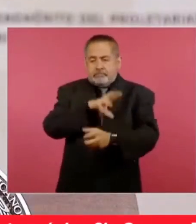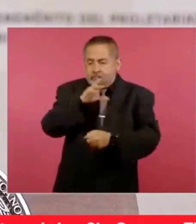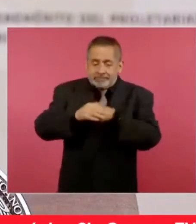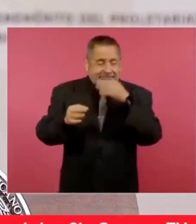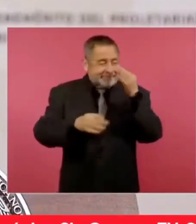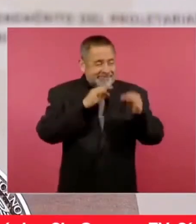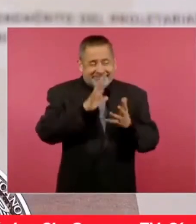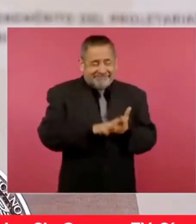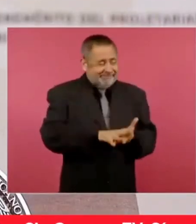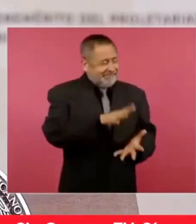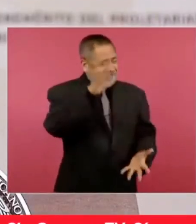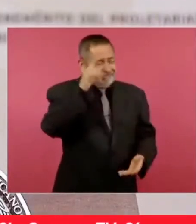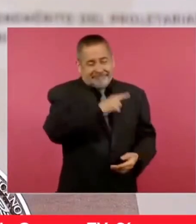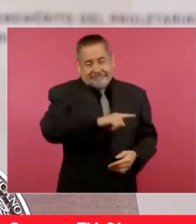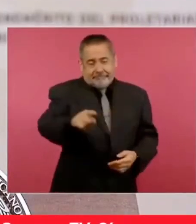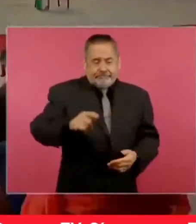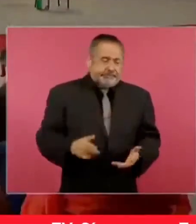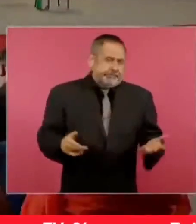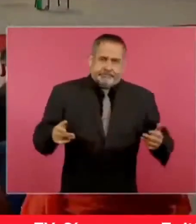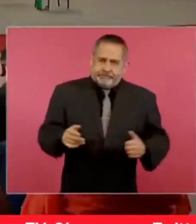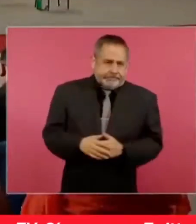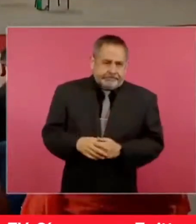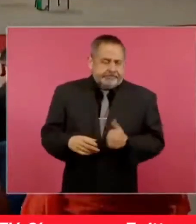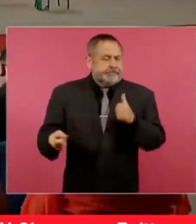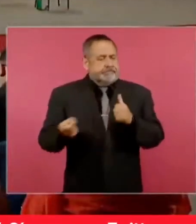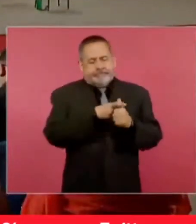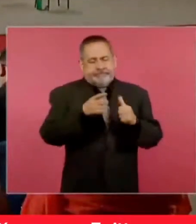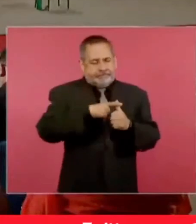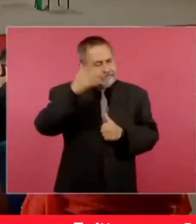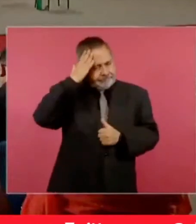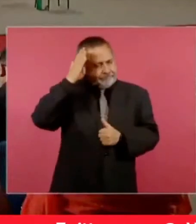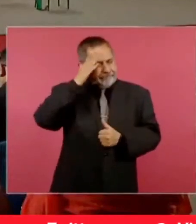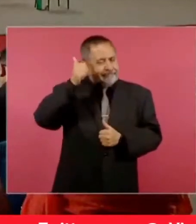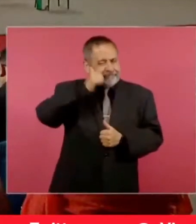de comunicación. En primera fila sabemos